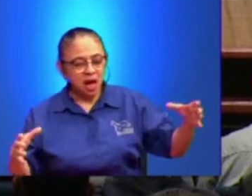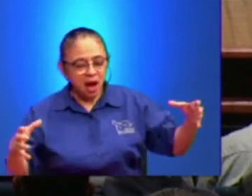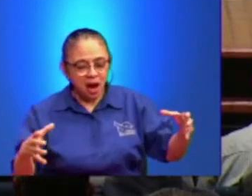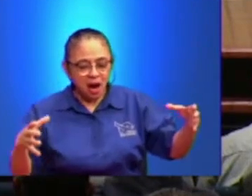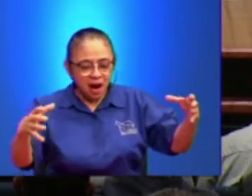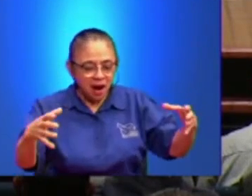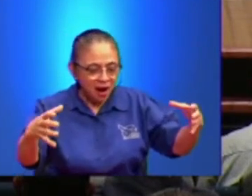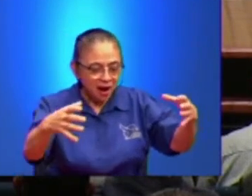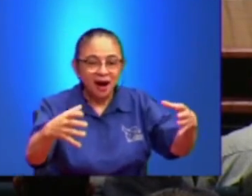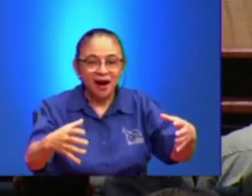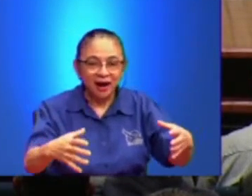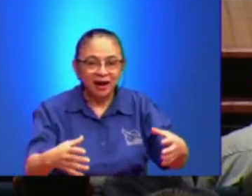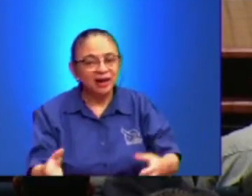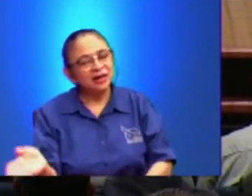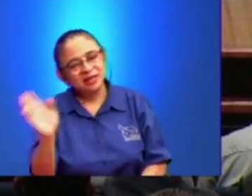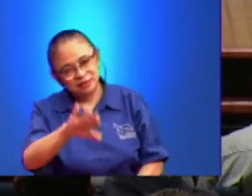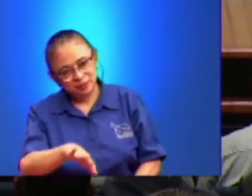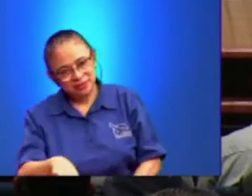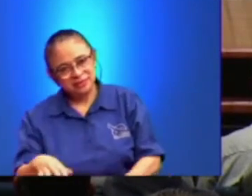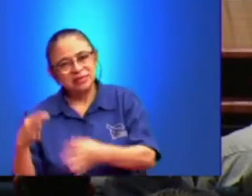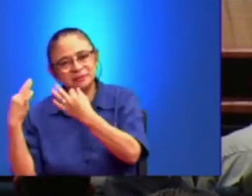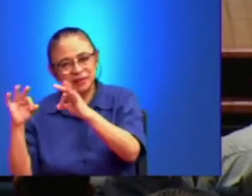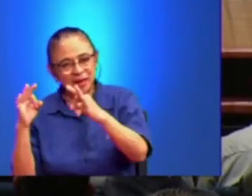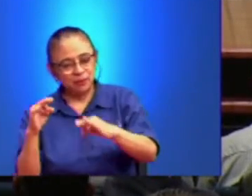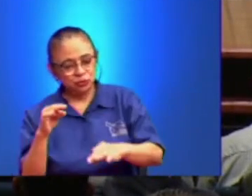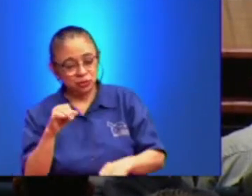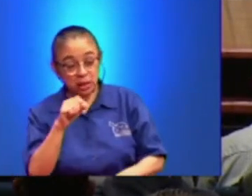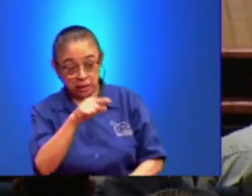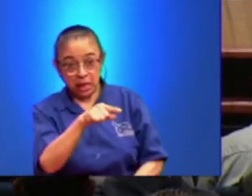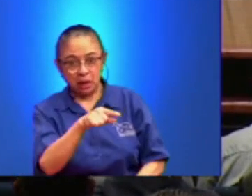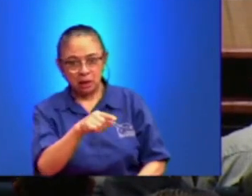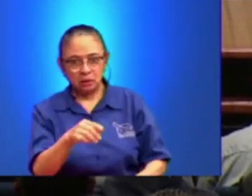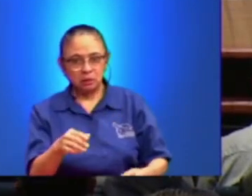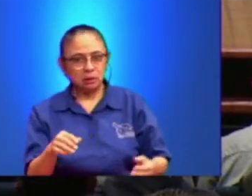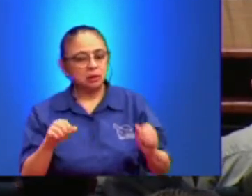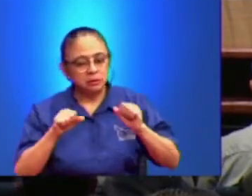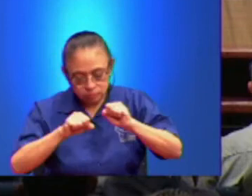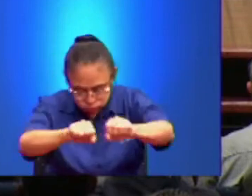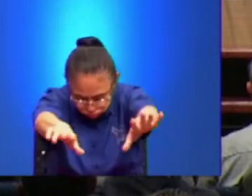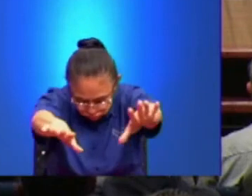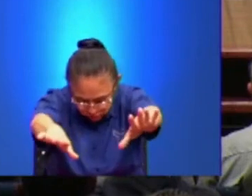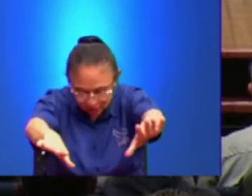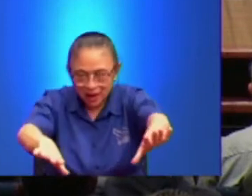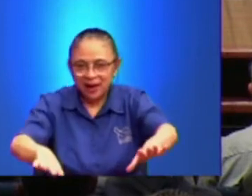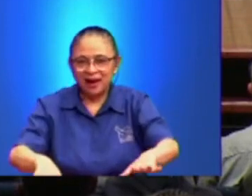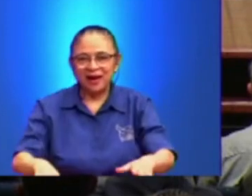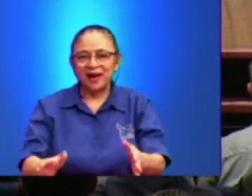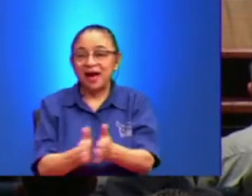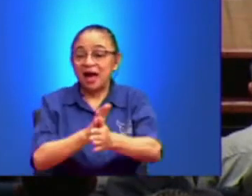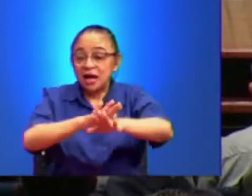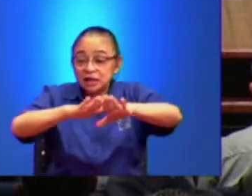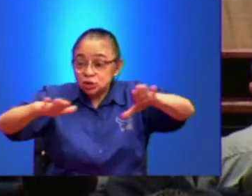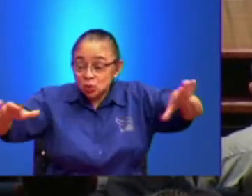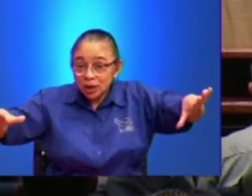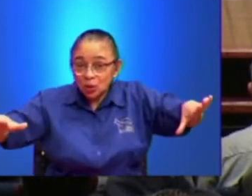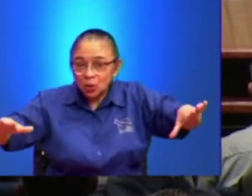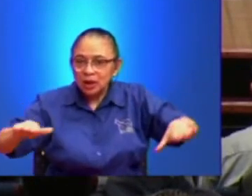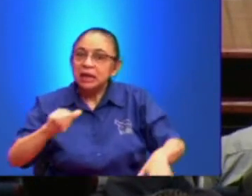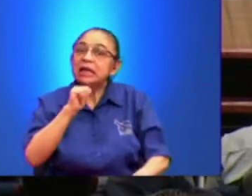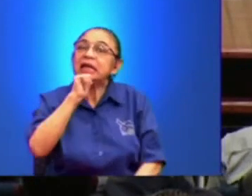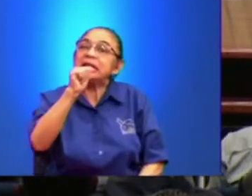aglomerando y después les predicamos este sentir al suelo y empieza a gritar se murió